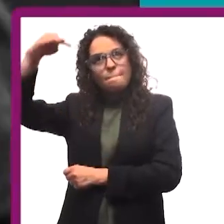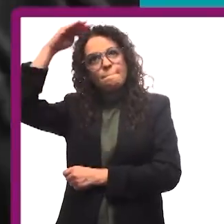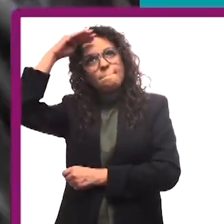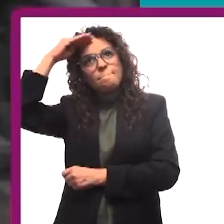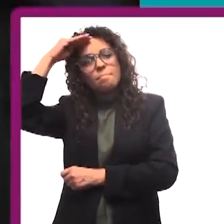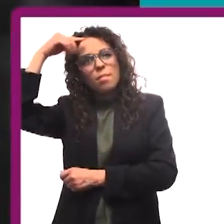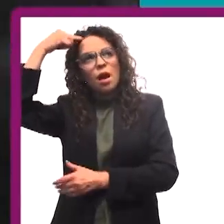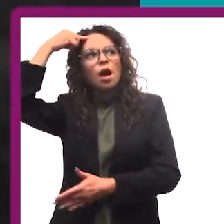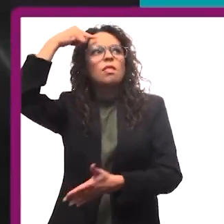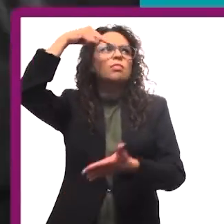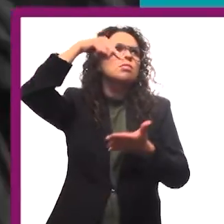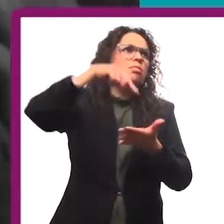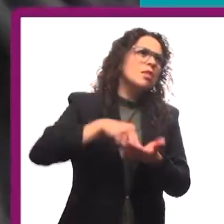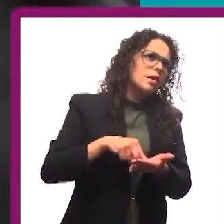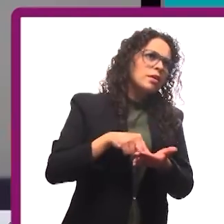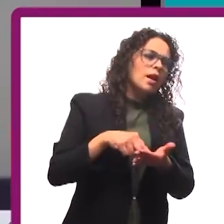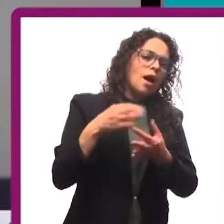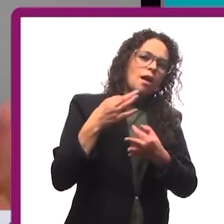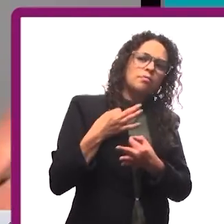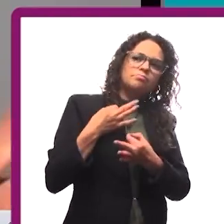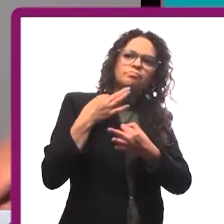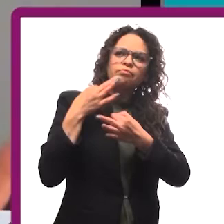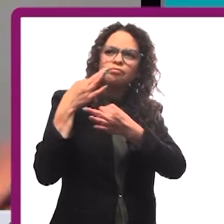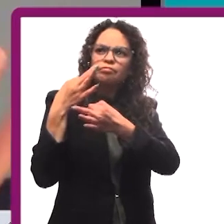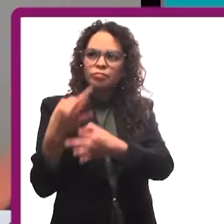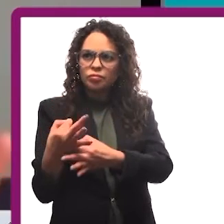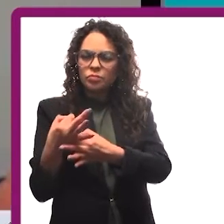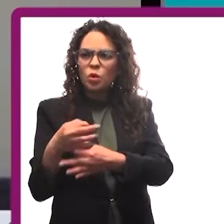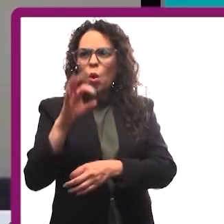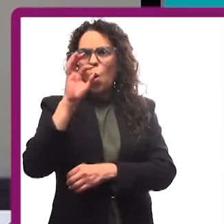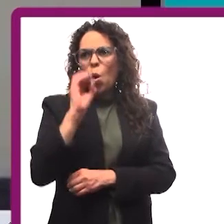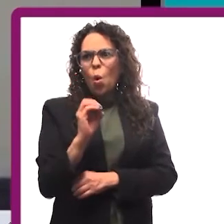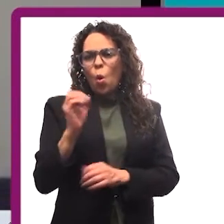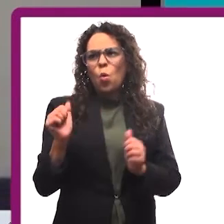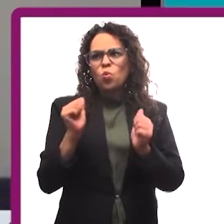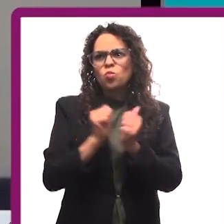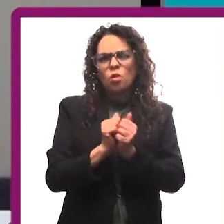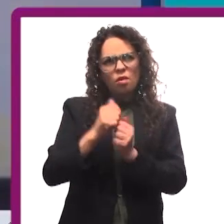o actúen en un sentido o con una intención determinada.